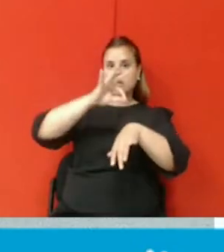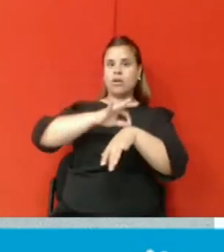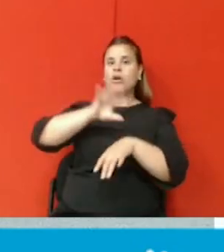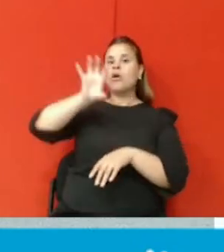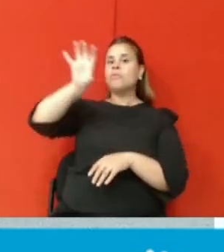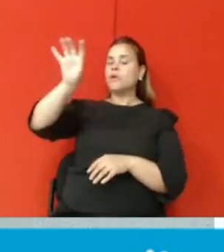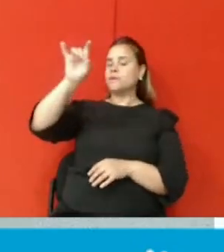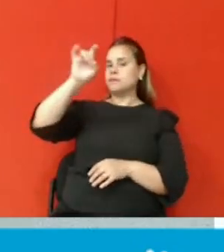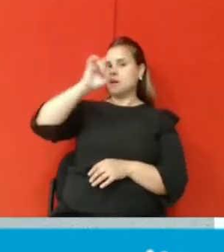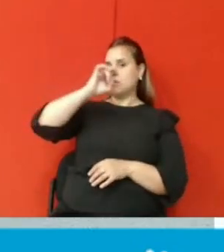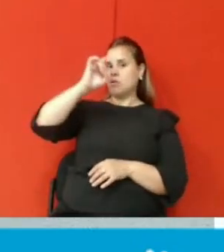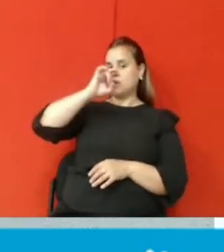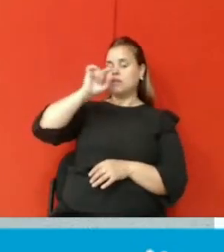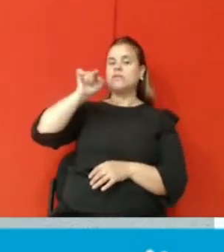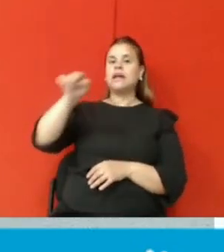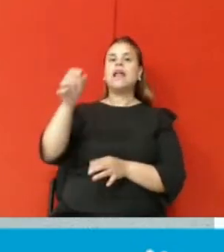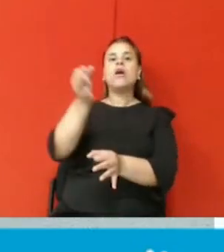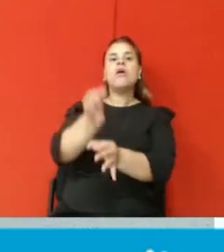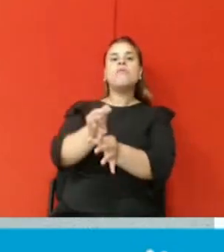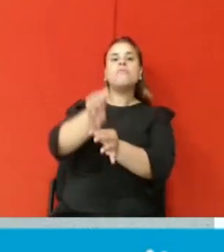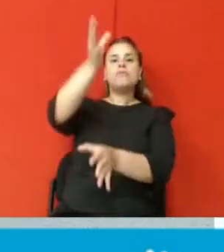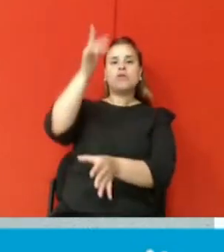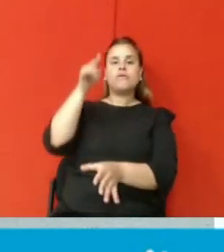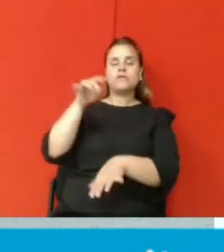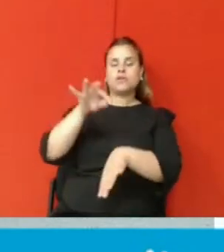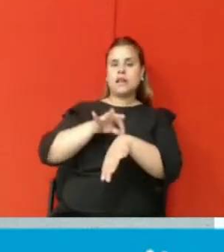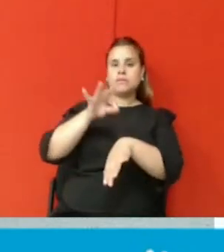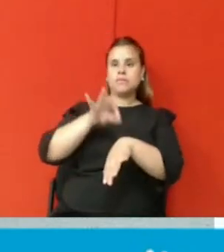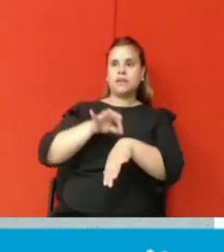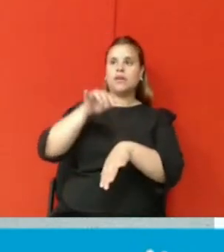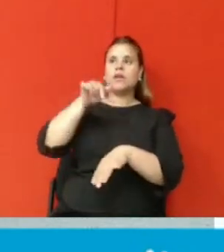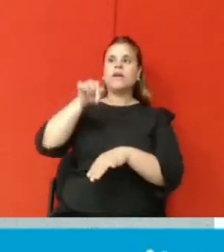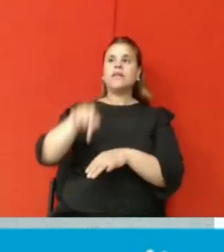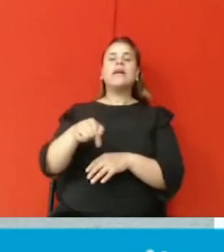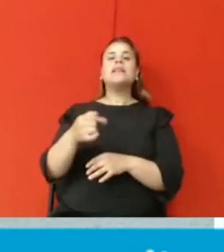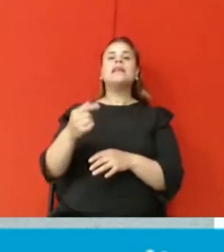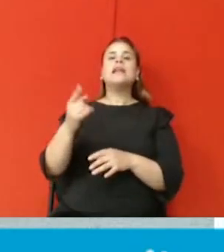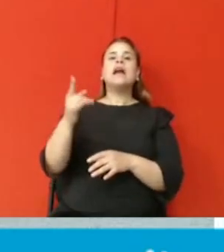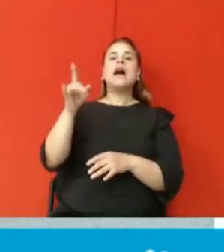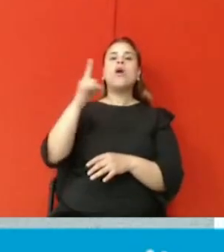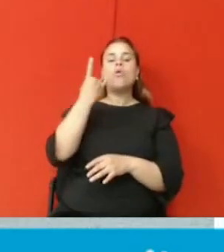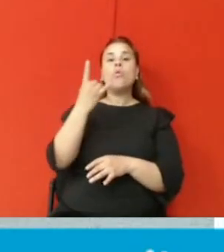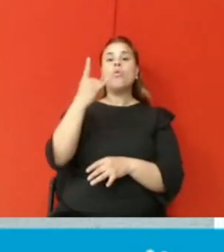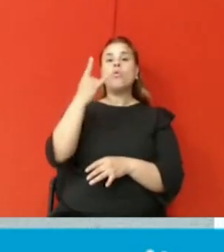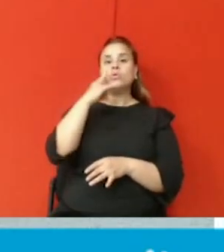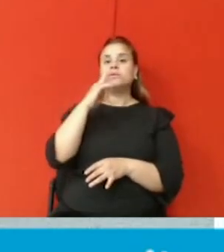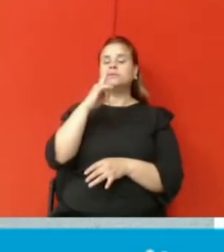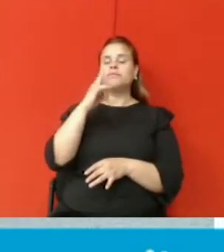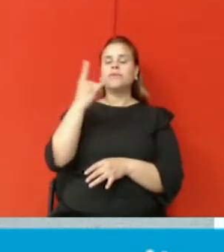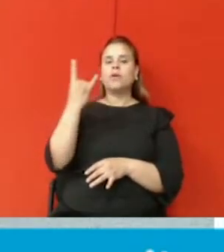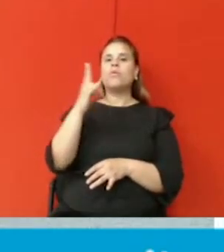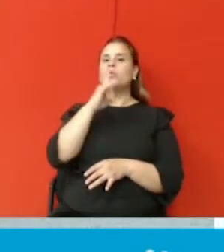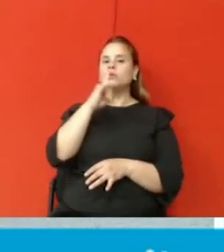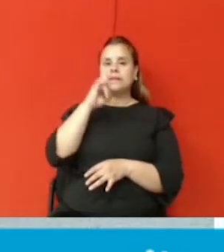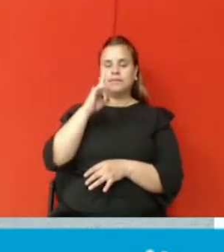especialista en terapia intensiva, titular del Servicio de Internación Domiciliaria BC, nos va a hablar de buenas prácticas en internación domiciliaria.